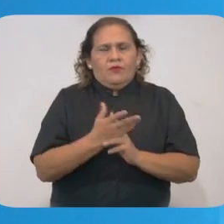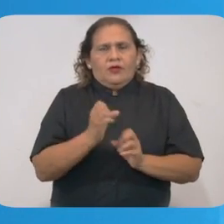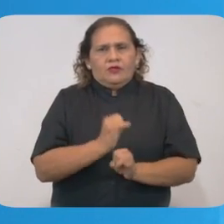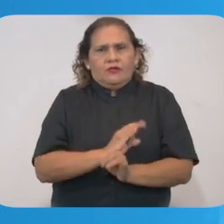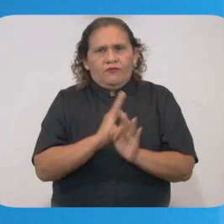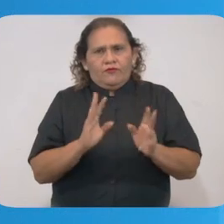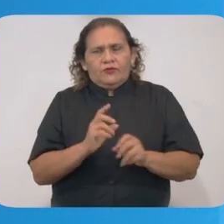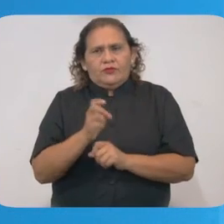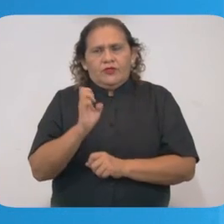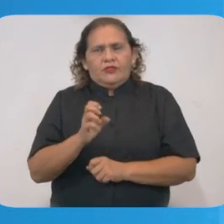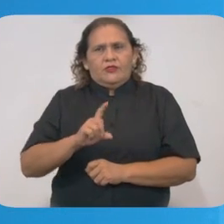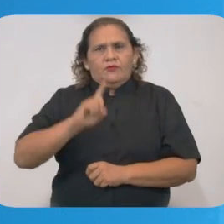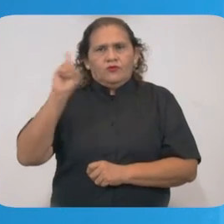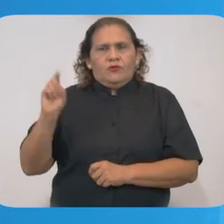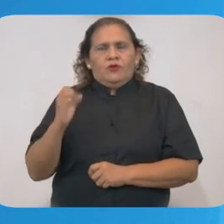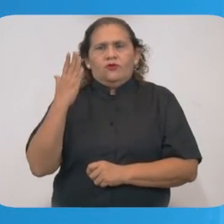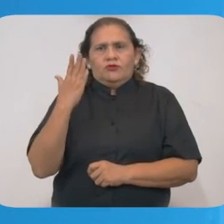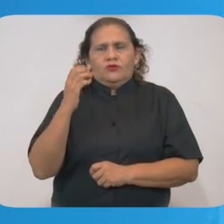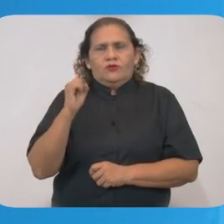de este domingo 5 de julio.